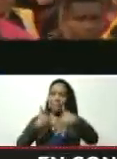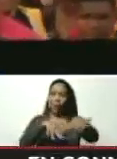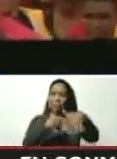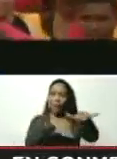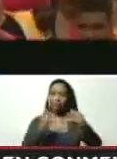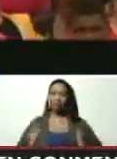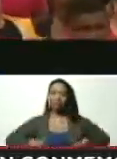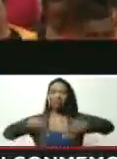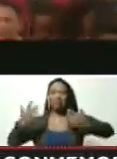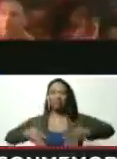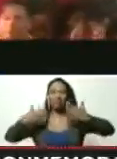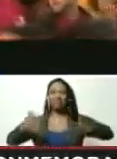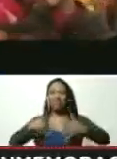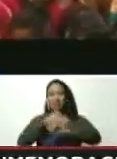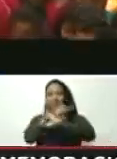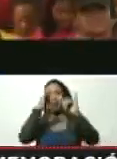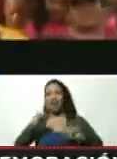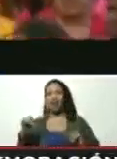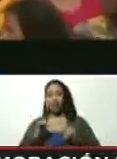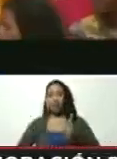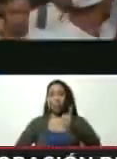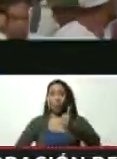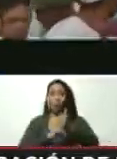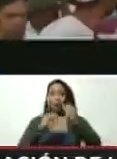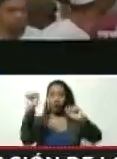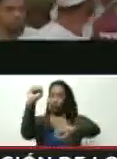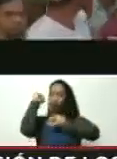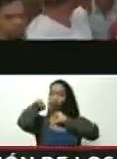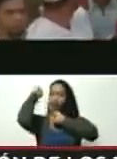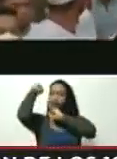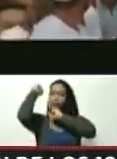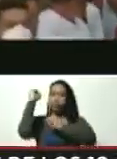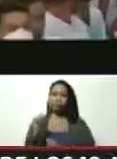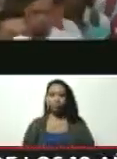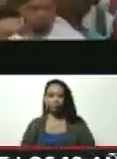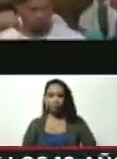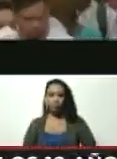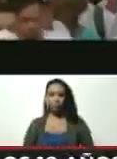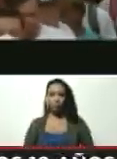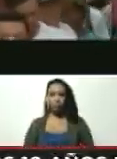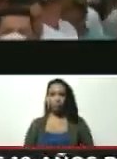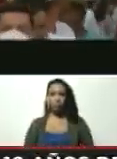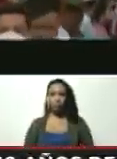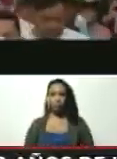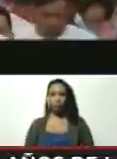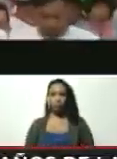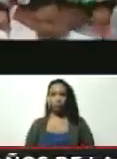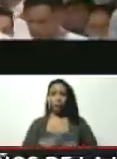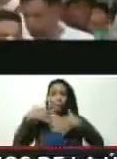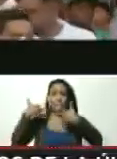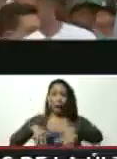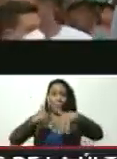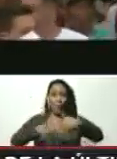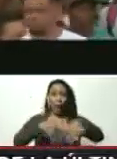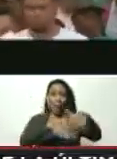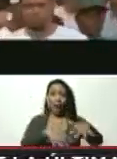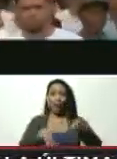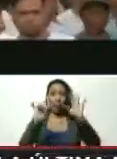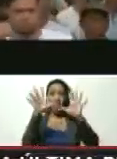alegre, pujante, en marcha victoriosa, en marcha permanente, 10